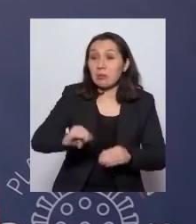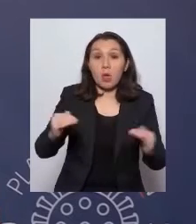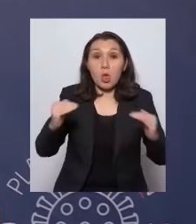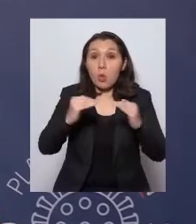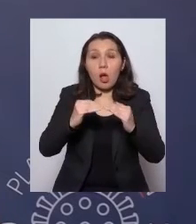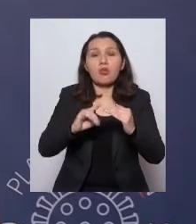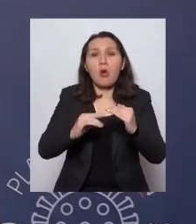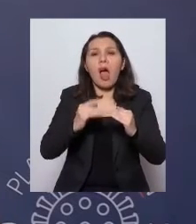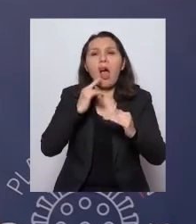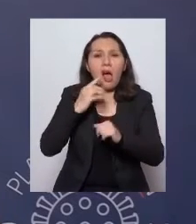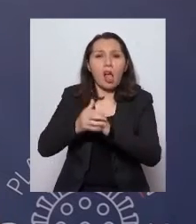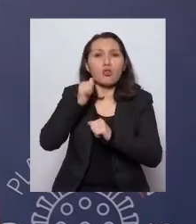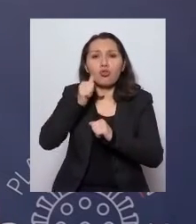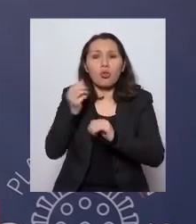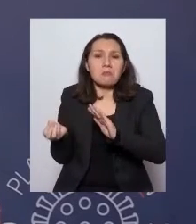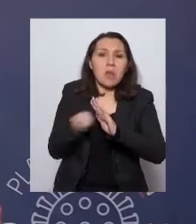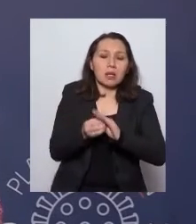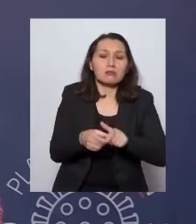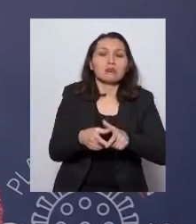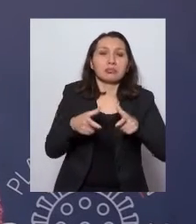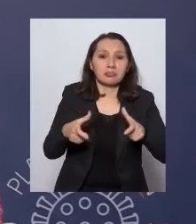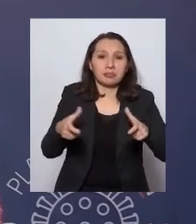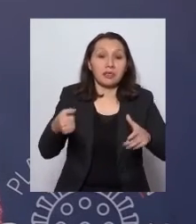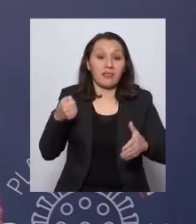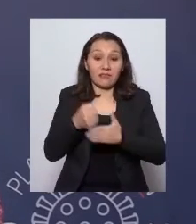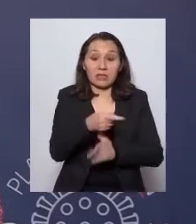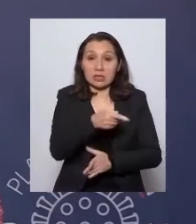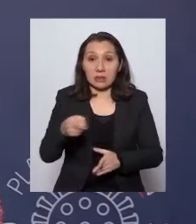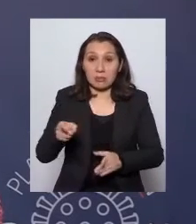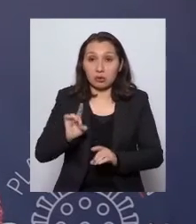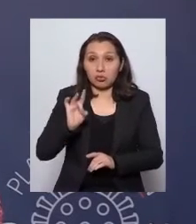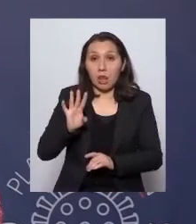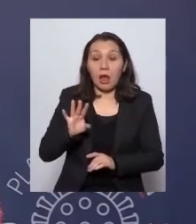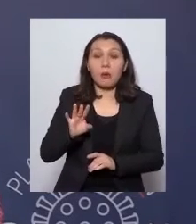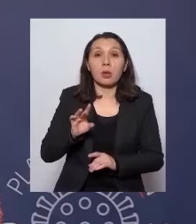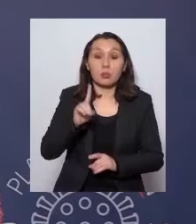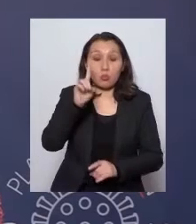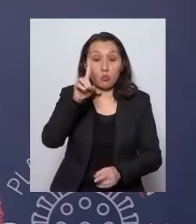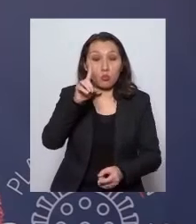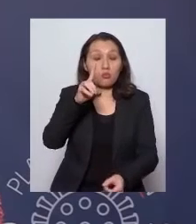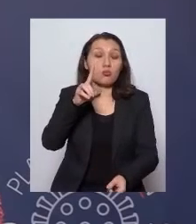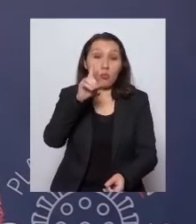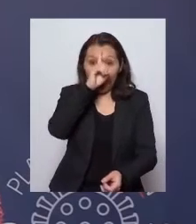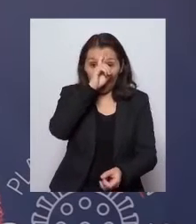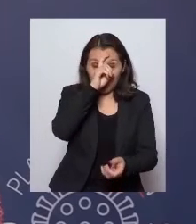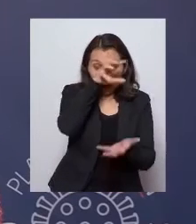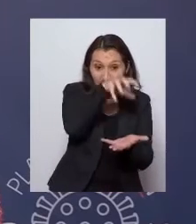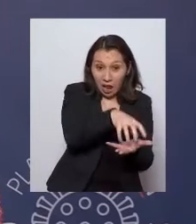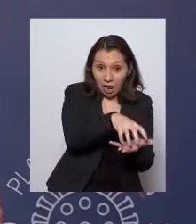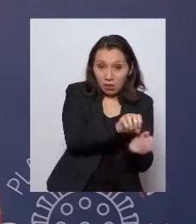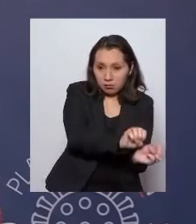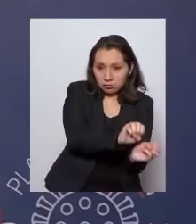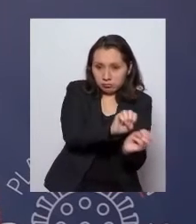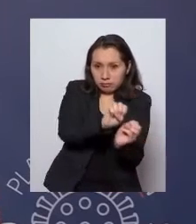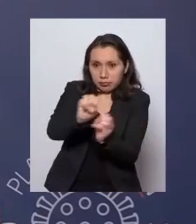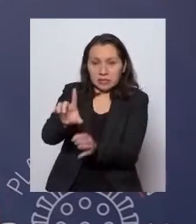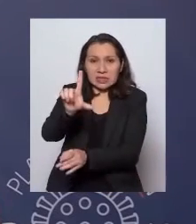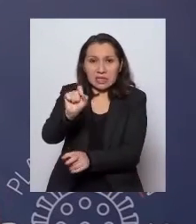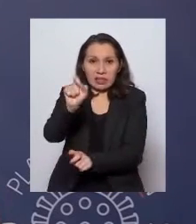en segundo lugar durante el fin de semana solamente se transfirieron de un hospital a otro más de 70